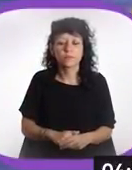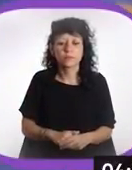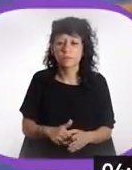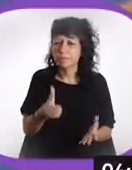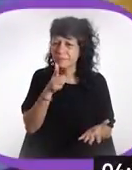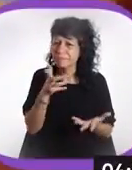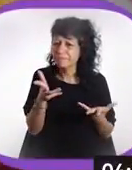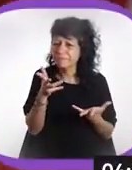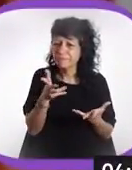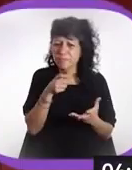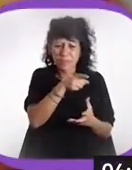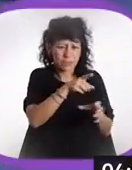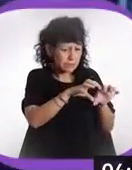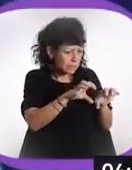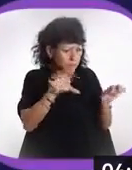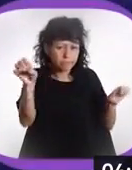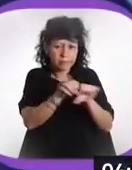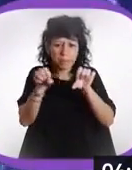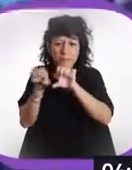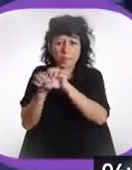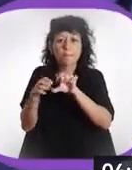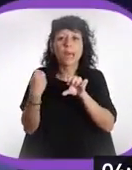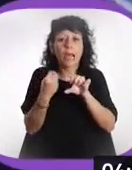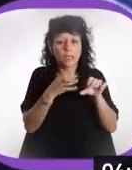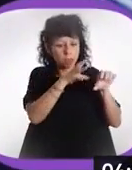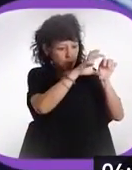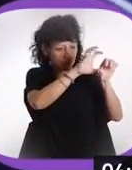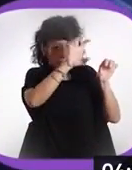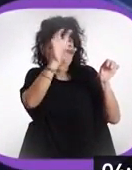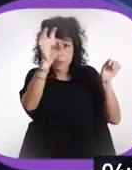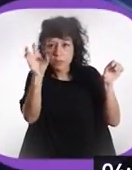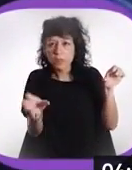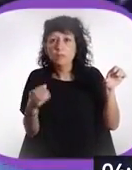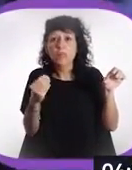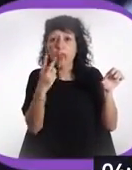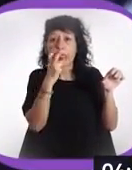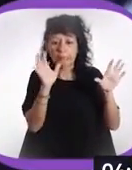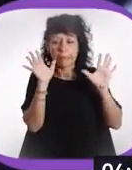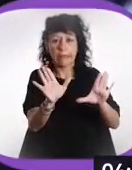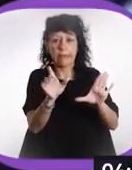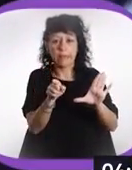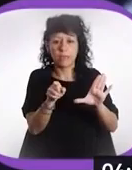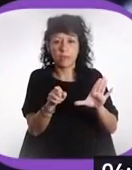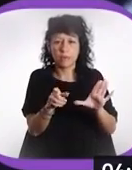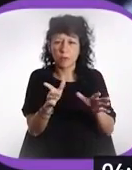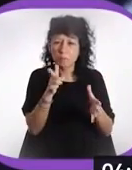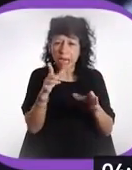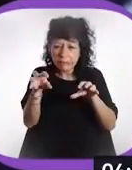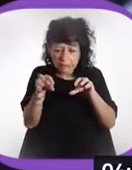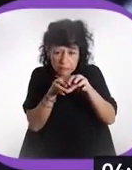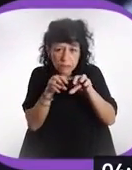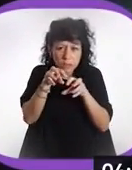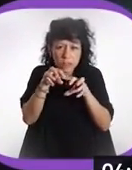Creo que tenemos que conectar esos tubos para que fluya de allá a allá antes de que la energía se salga. ¿Un rompecabezas? Eso me va a